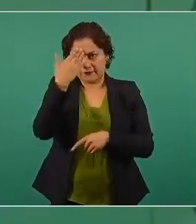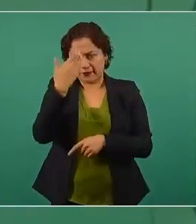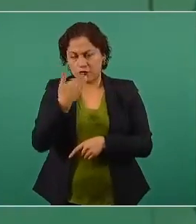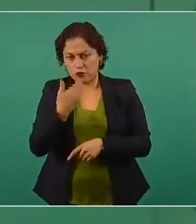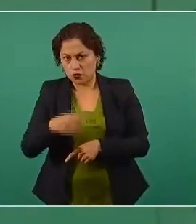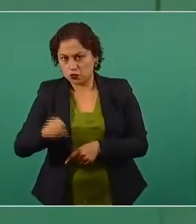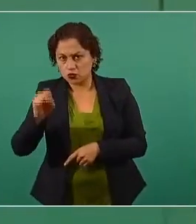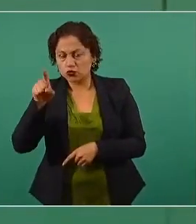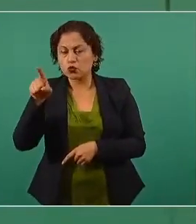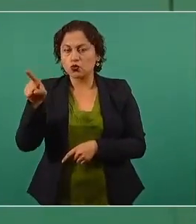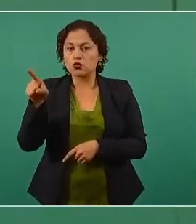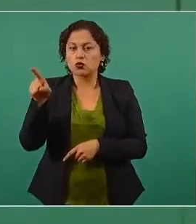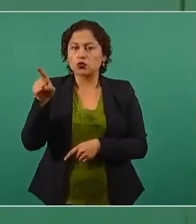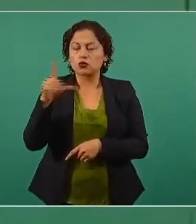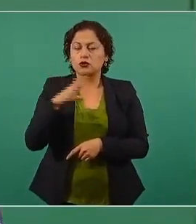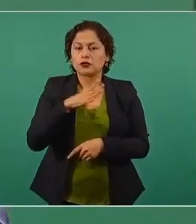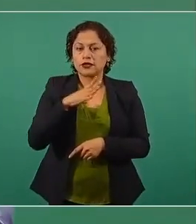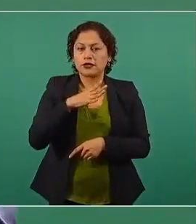a pedir